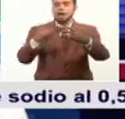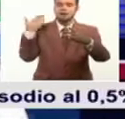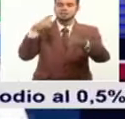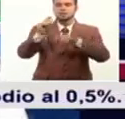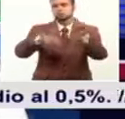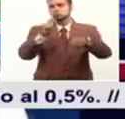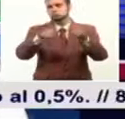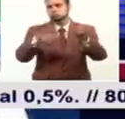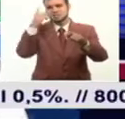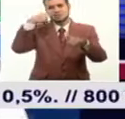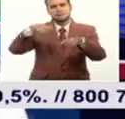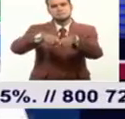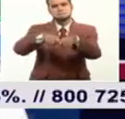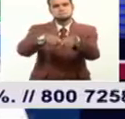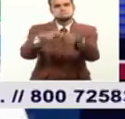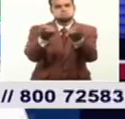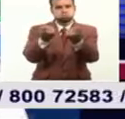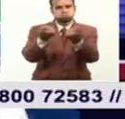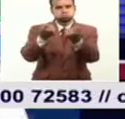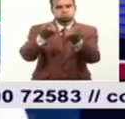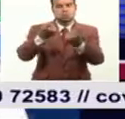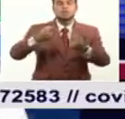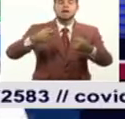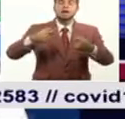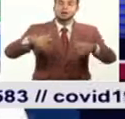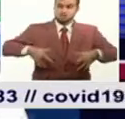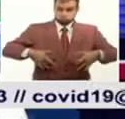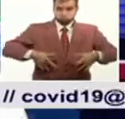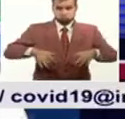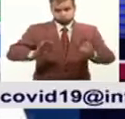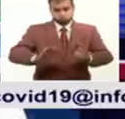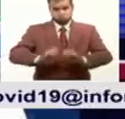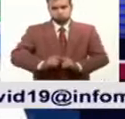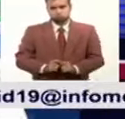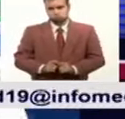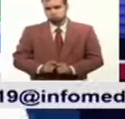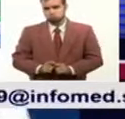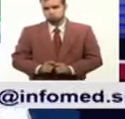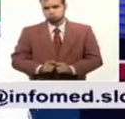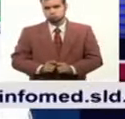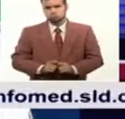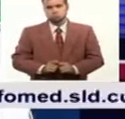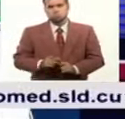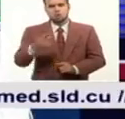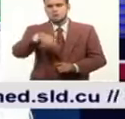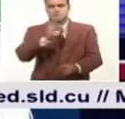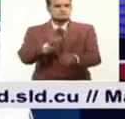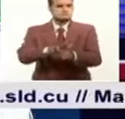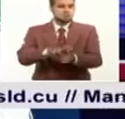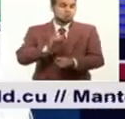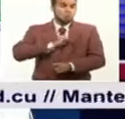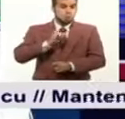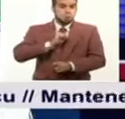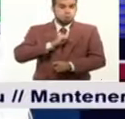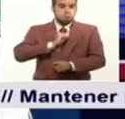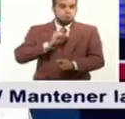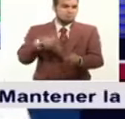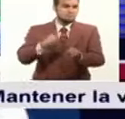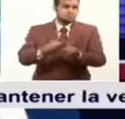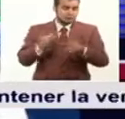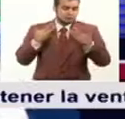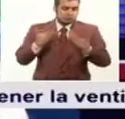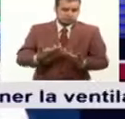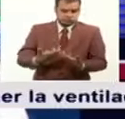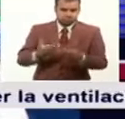fractura de ambas caderas. Esta paciente presentó tos húmeda y decaimiento. De esta forma,